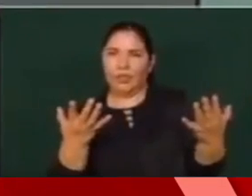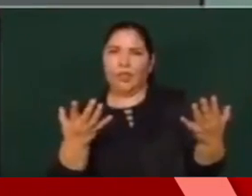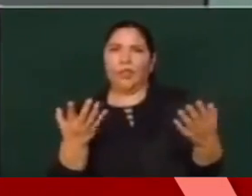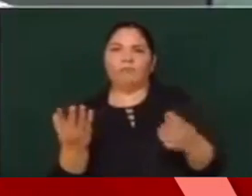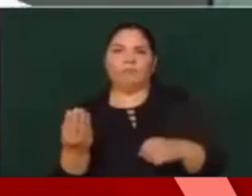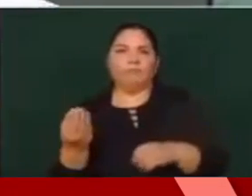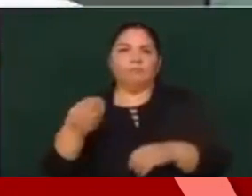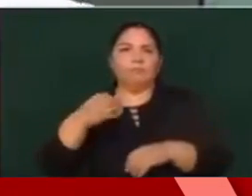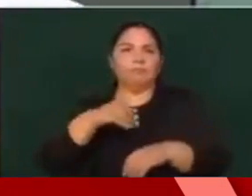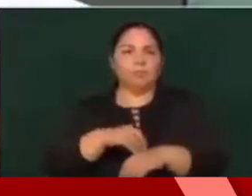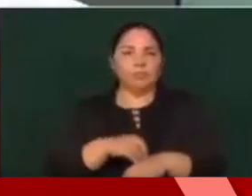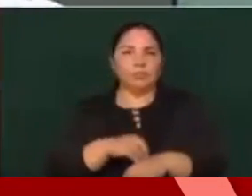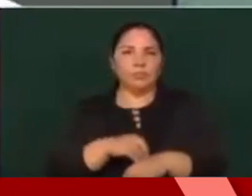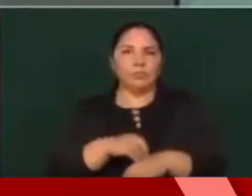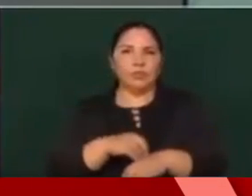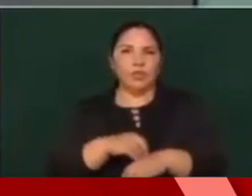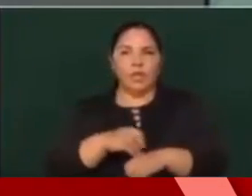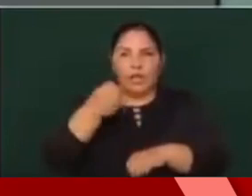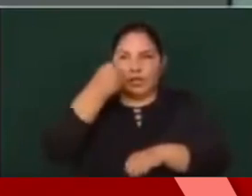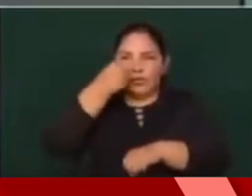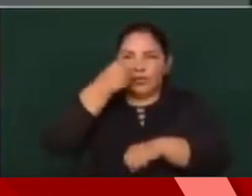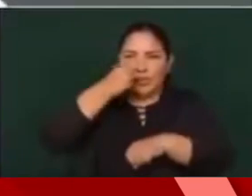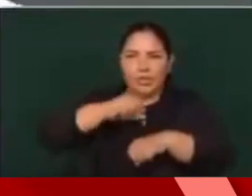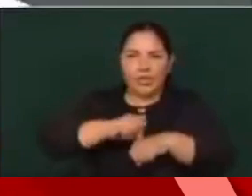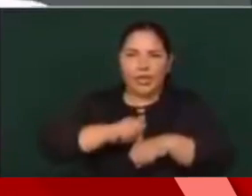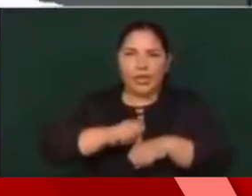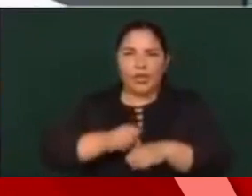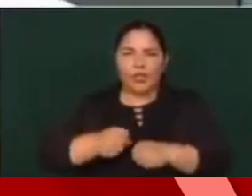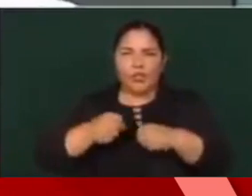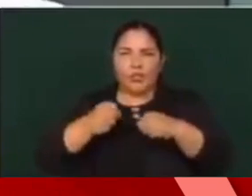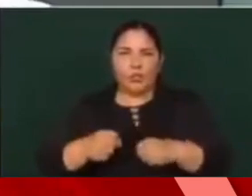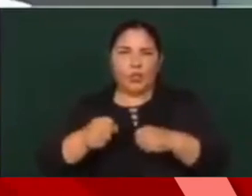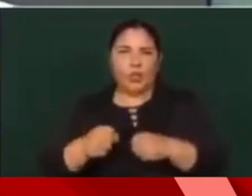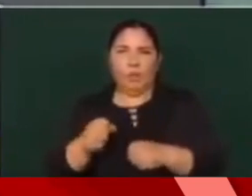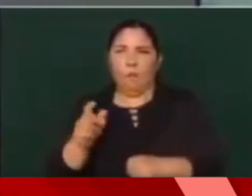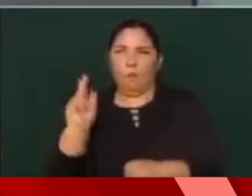coloca como secretario de Seguridad Pública